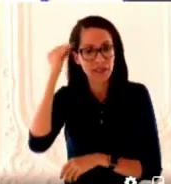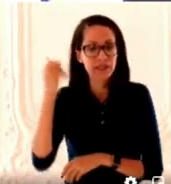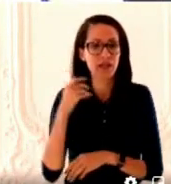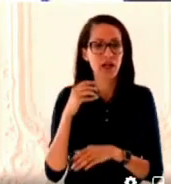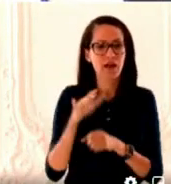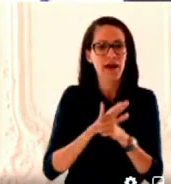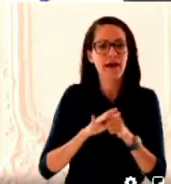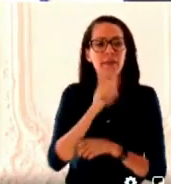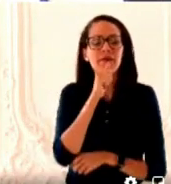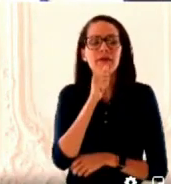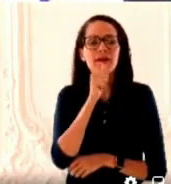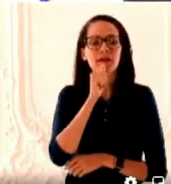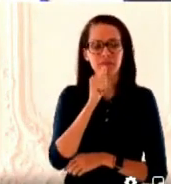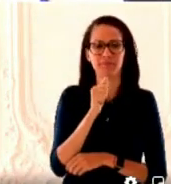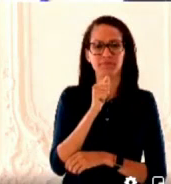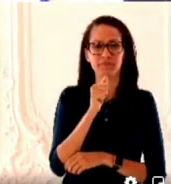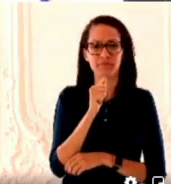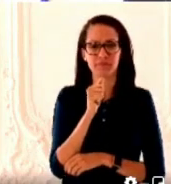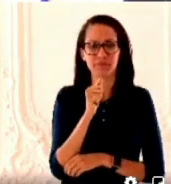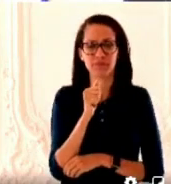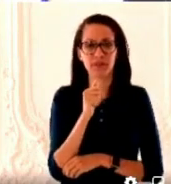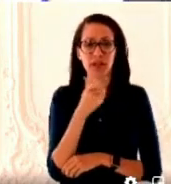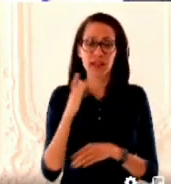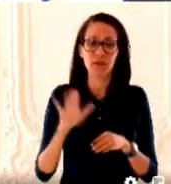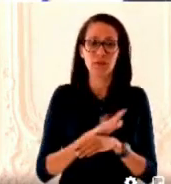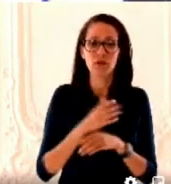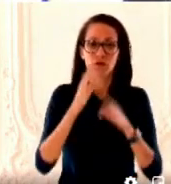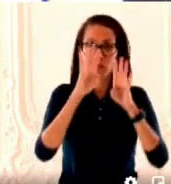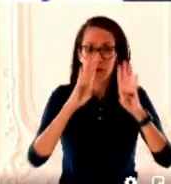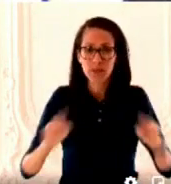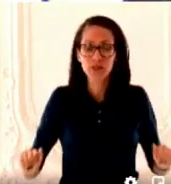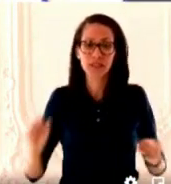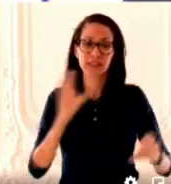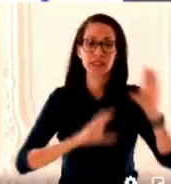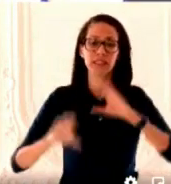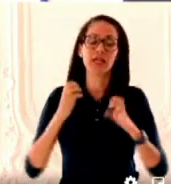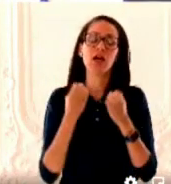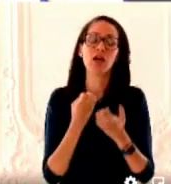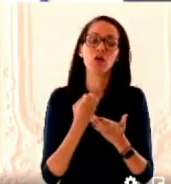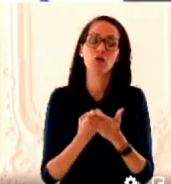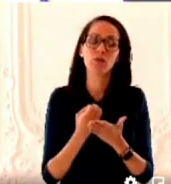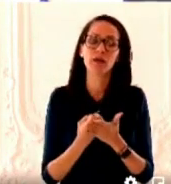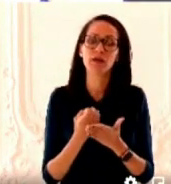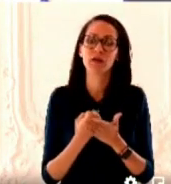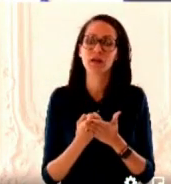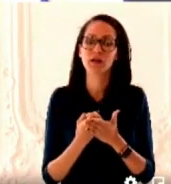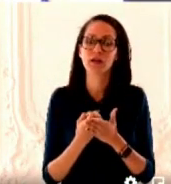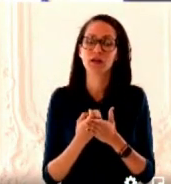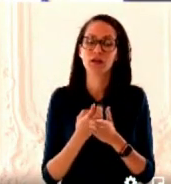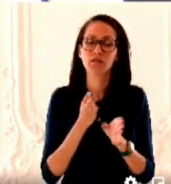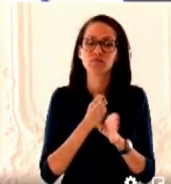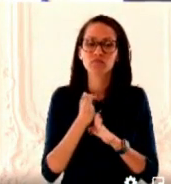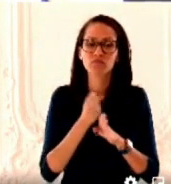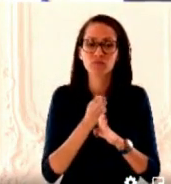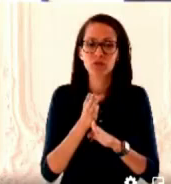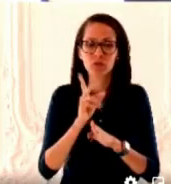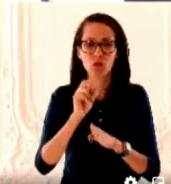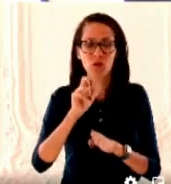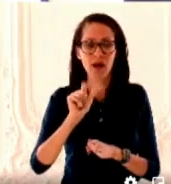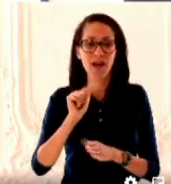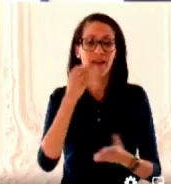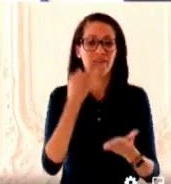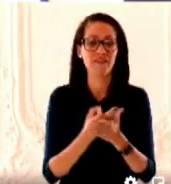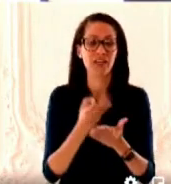el gobierno. Completó su bachillerato en Ciencias Económicas con concentración dual en